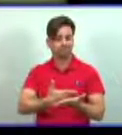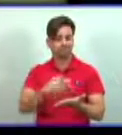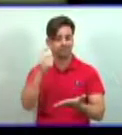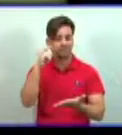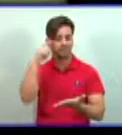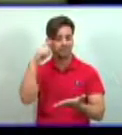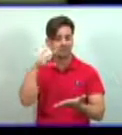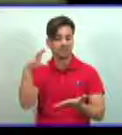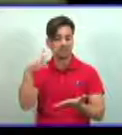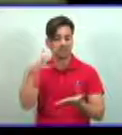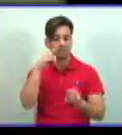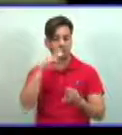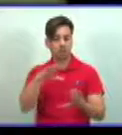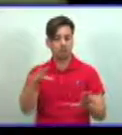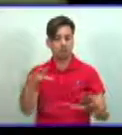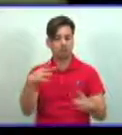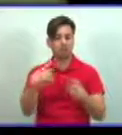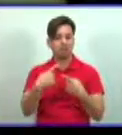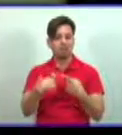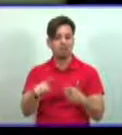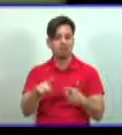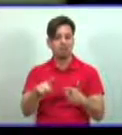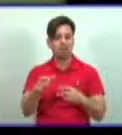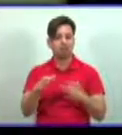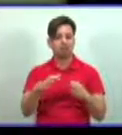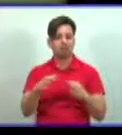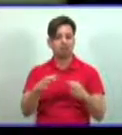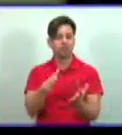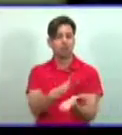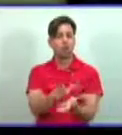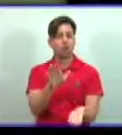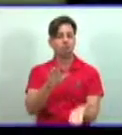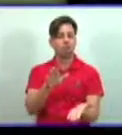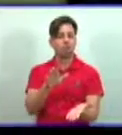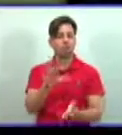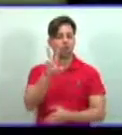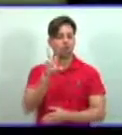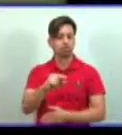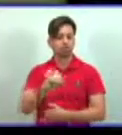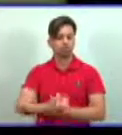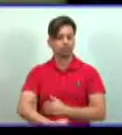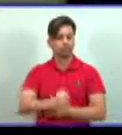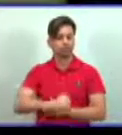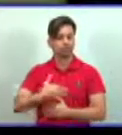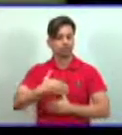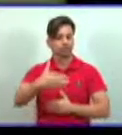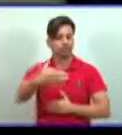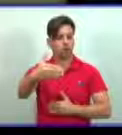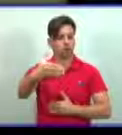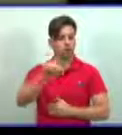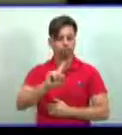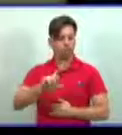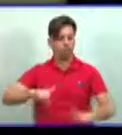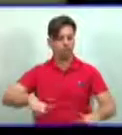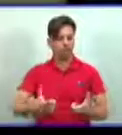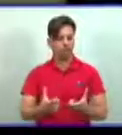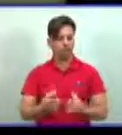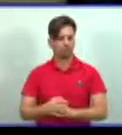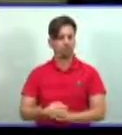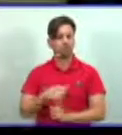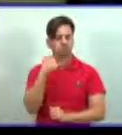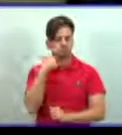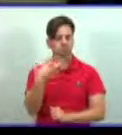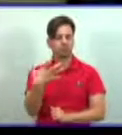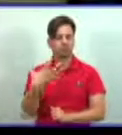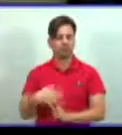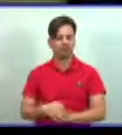futuras generaciones no estará cumplido. Y eso es lo más importante. No es aprender de memoria conceptos y fenómenos y